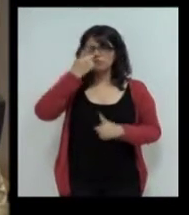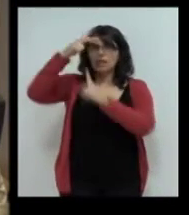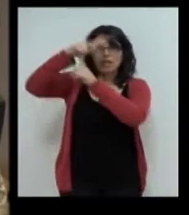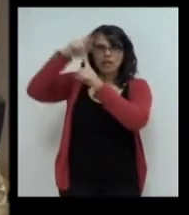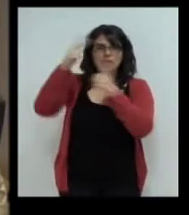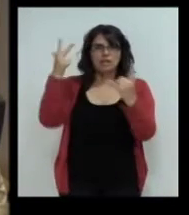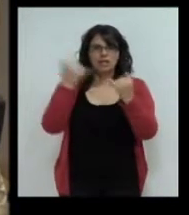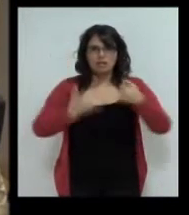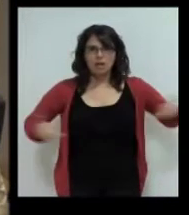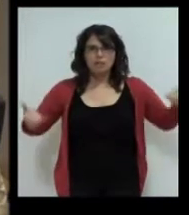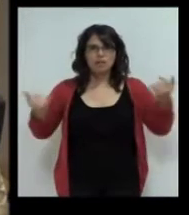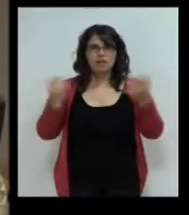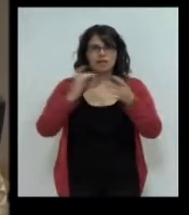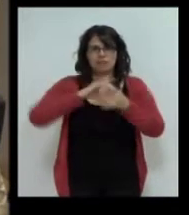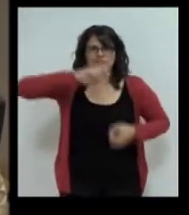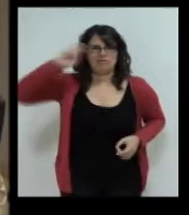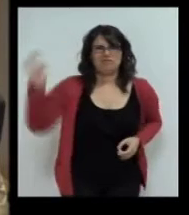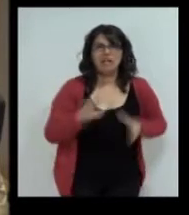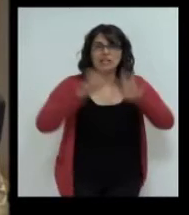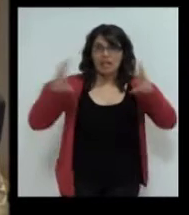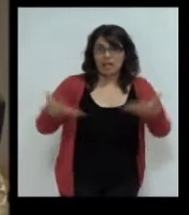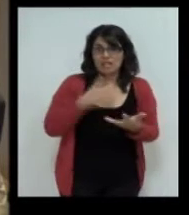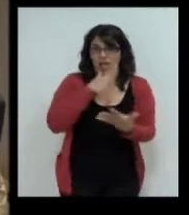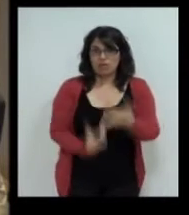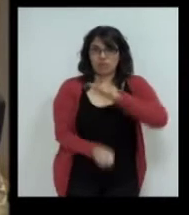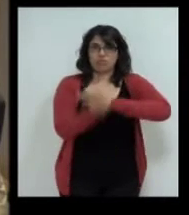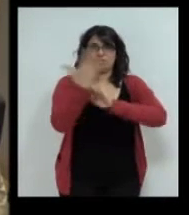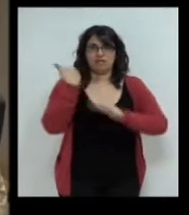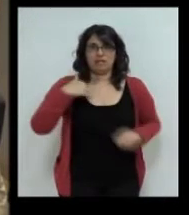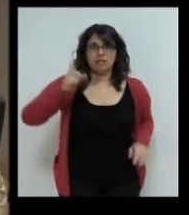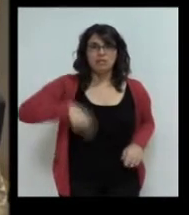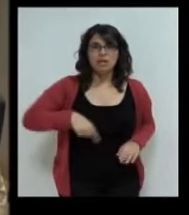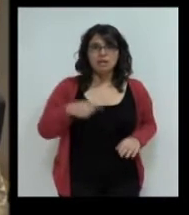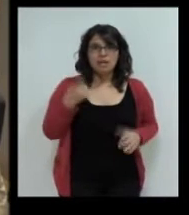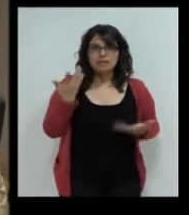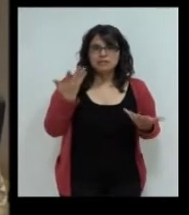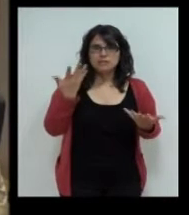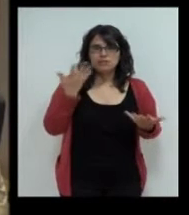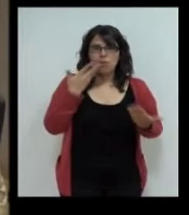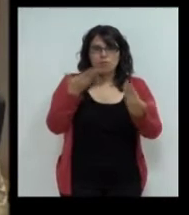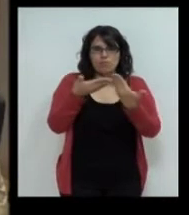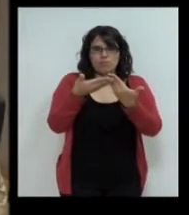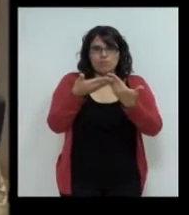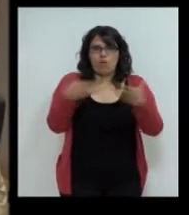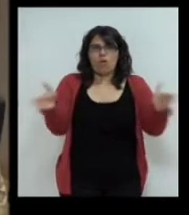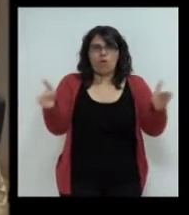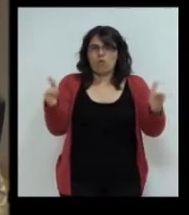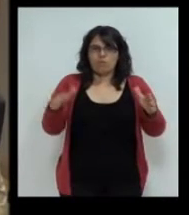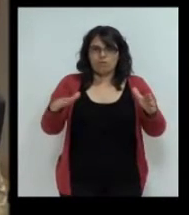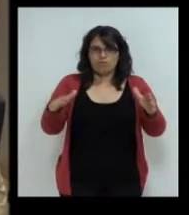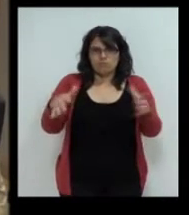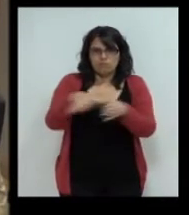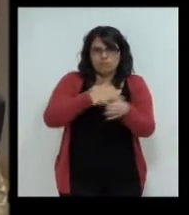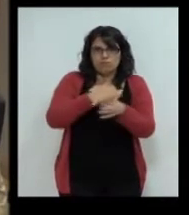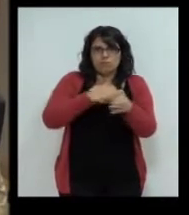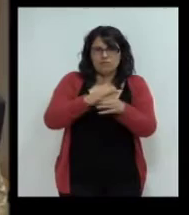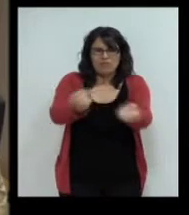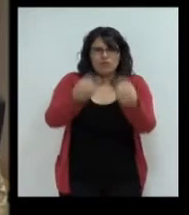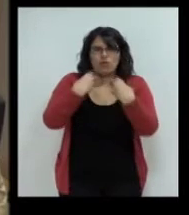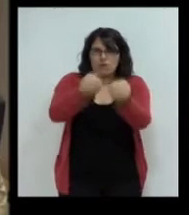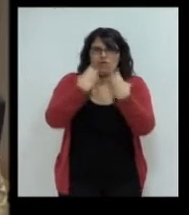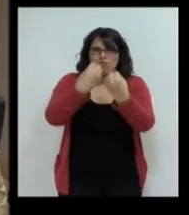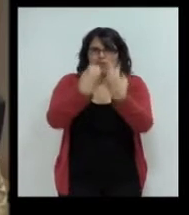espacio radioeléctrico, internet ahora, esto es un mundo, ¿no?, de un chorro, ¿no?, de información y